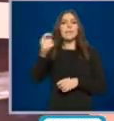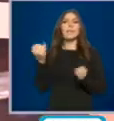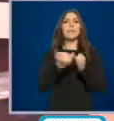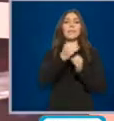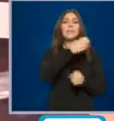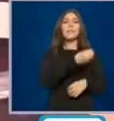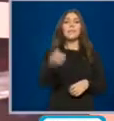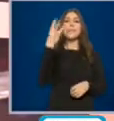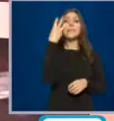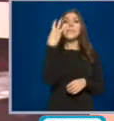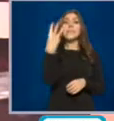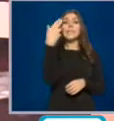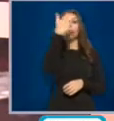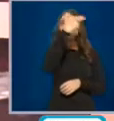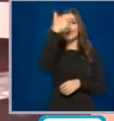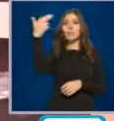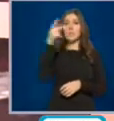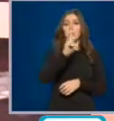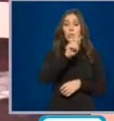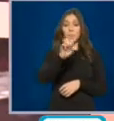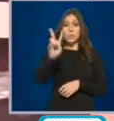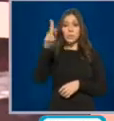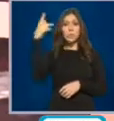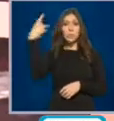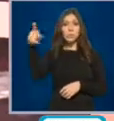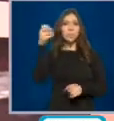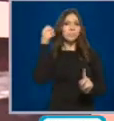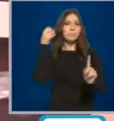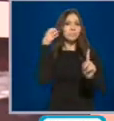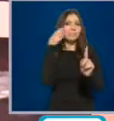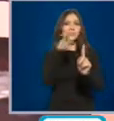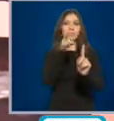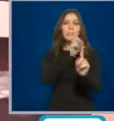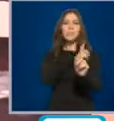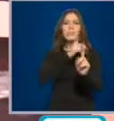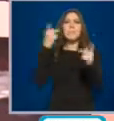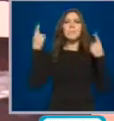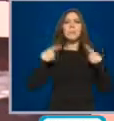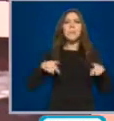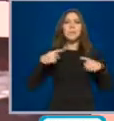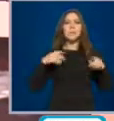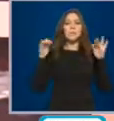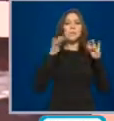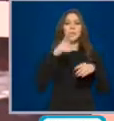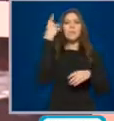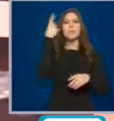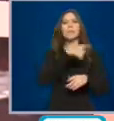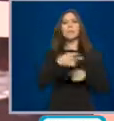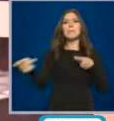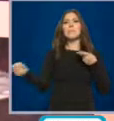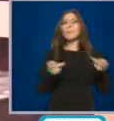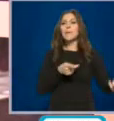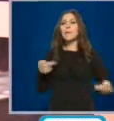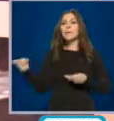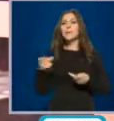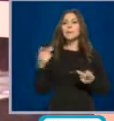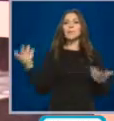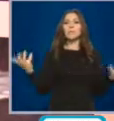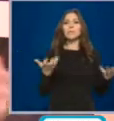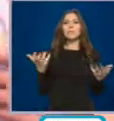Vallarta son orientados hacia este tipo de turismo. Muy bien. Sin contar que te organizan desde bodas, o sea,